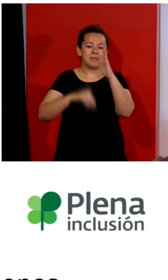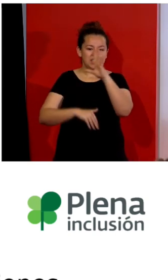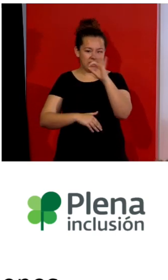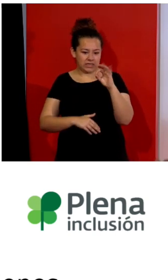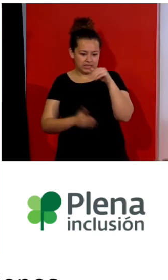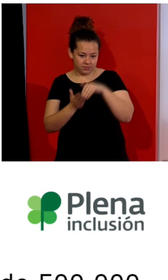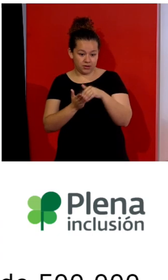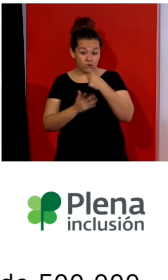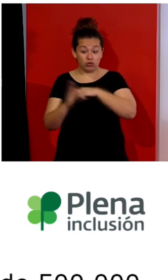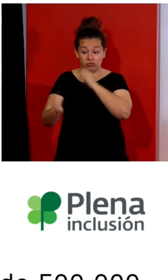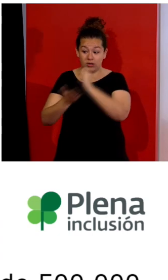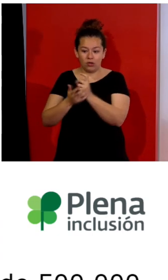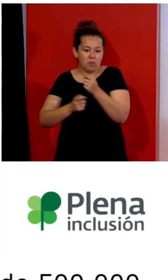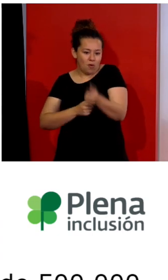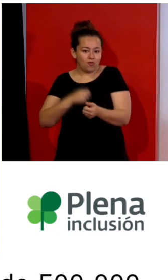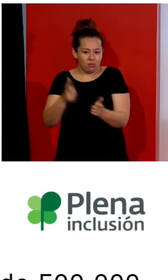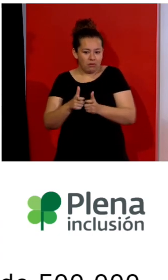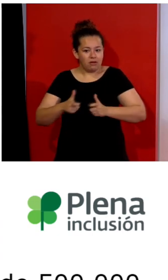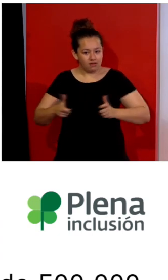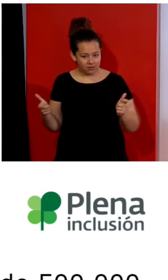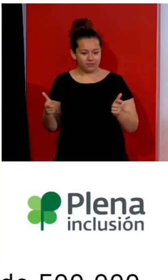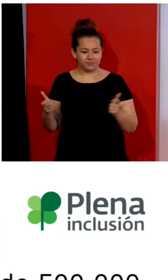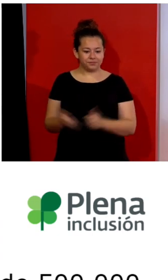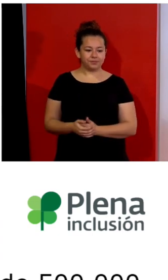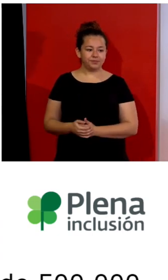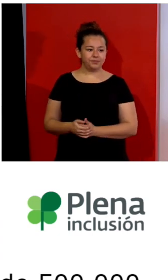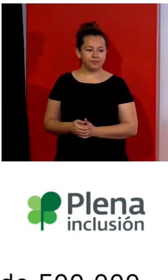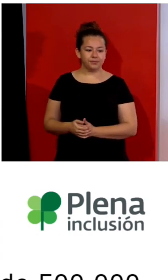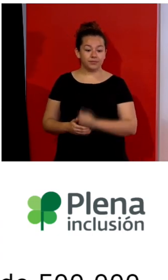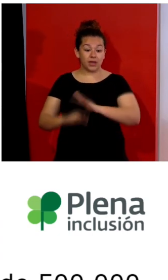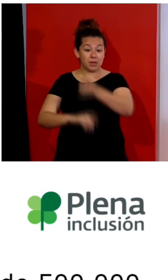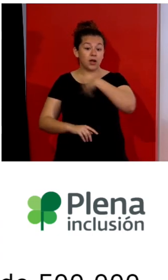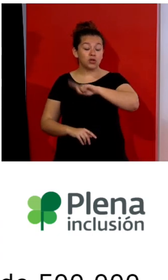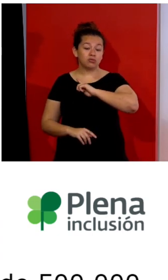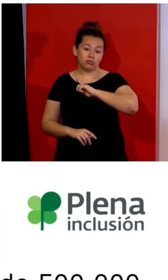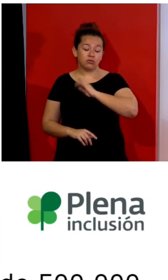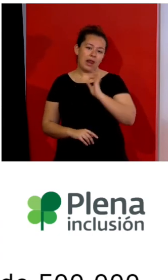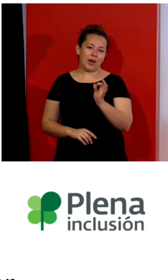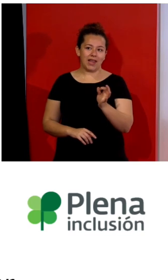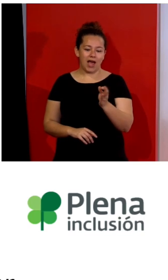es ir aumentando paulatinamente esa cifra. Para